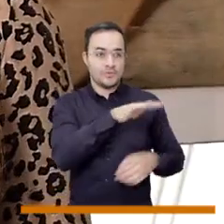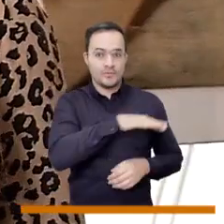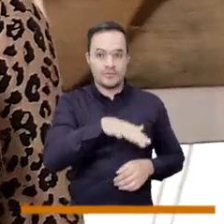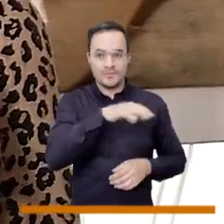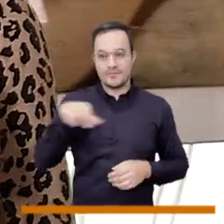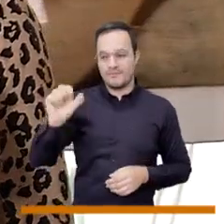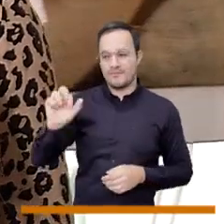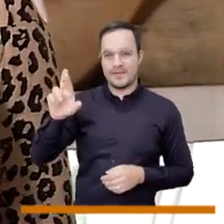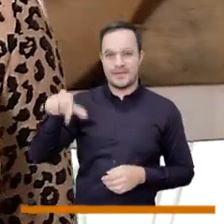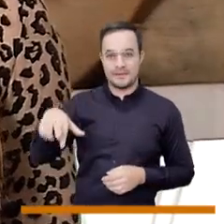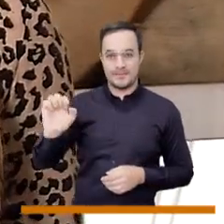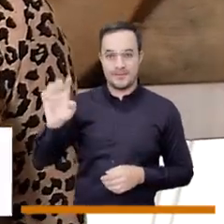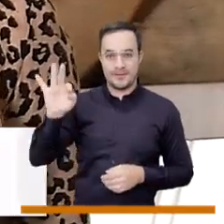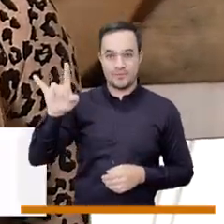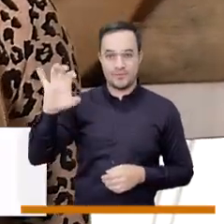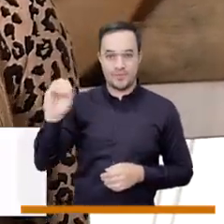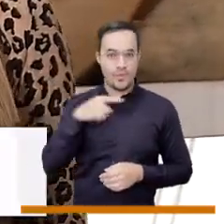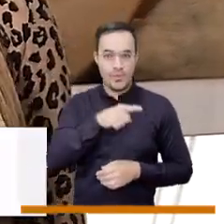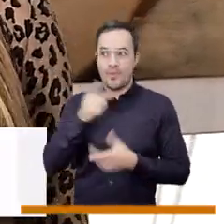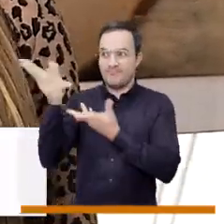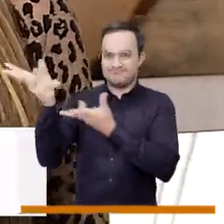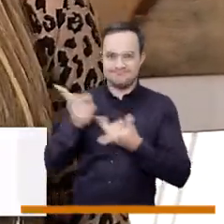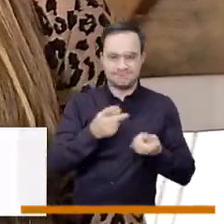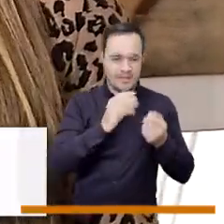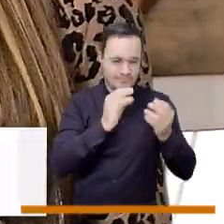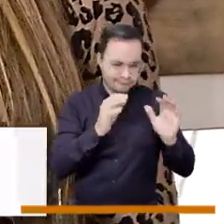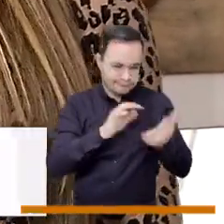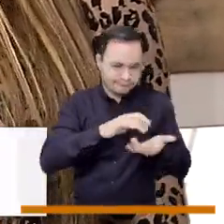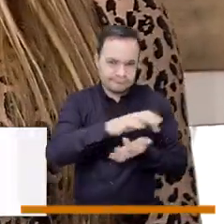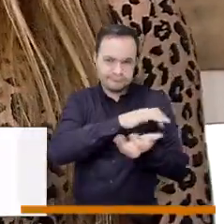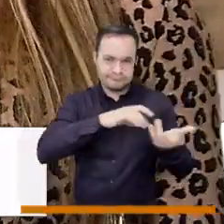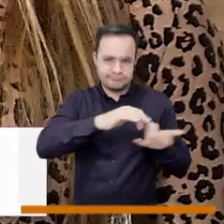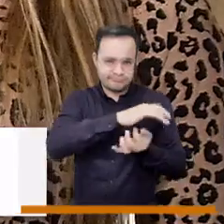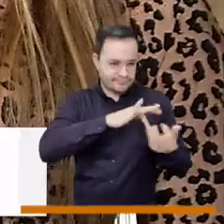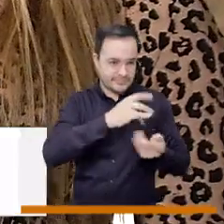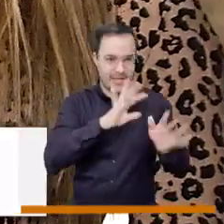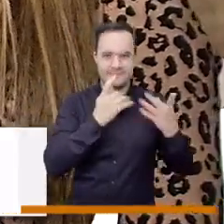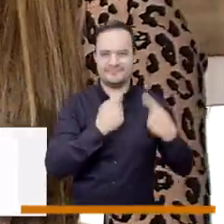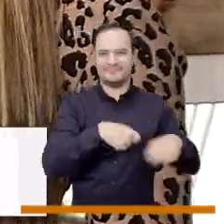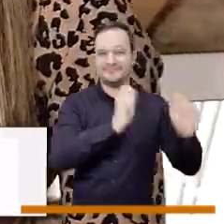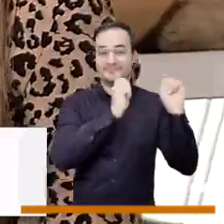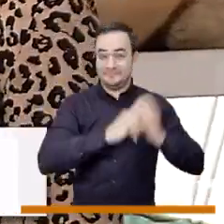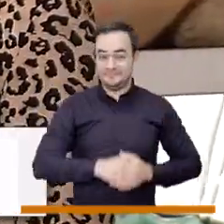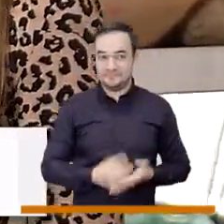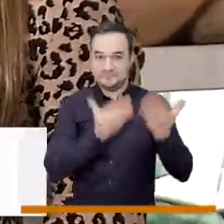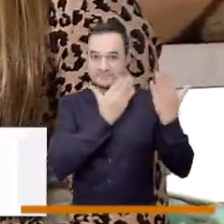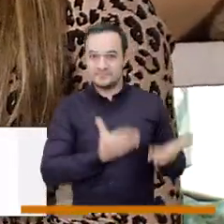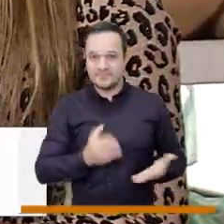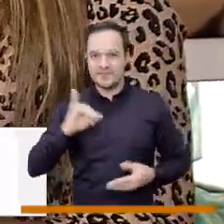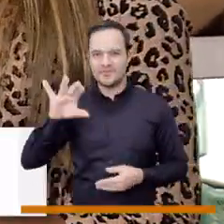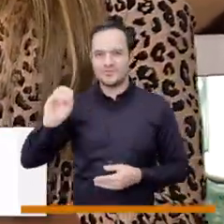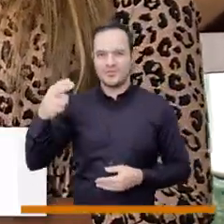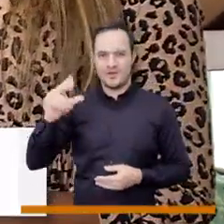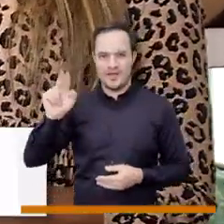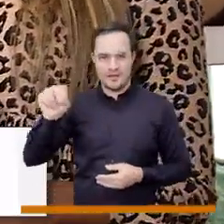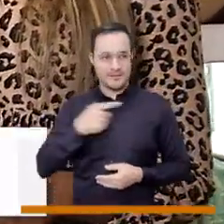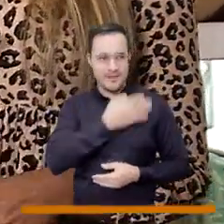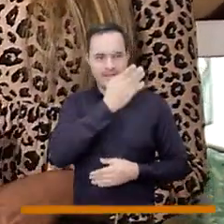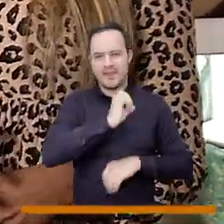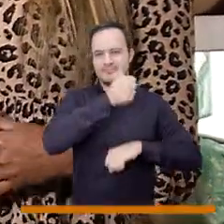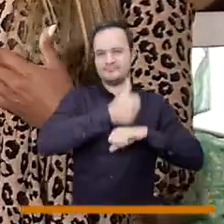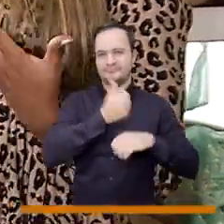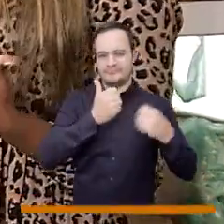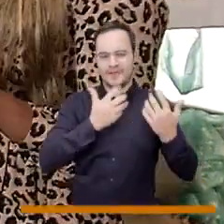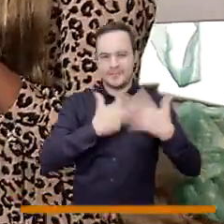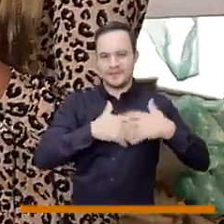Socorro se le da forma y sabor para ser vendido. Hoy estamos con Joan Molina, que es uno de los fundadores de la fábrica